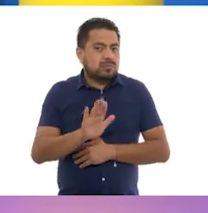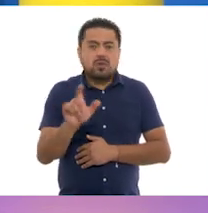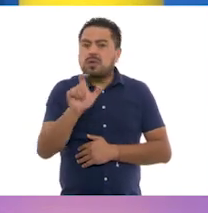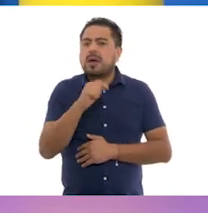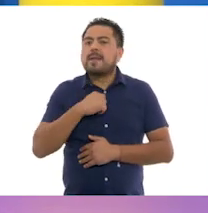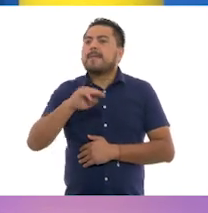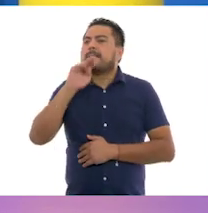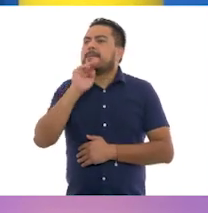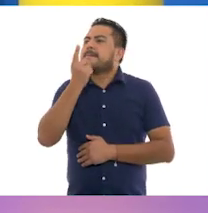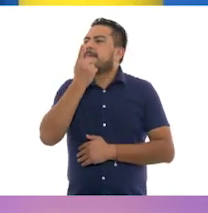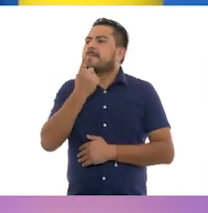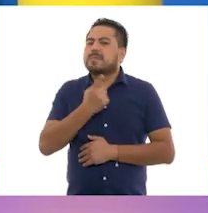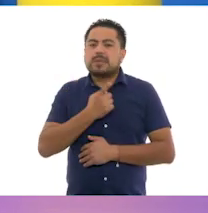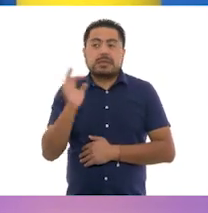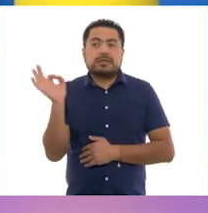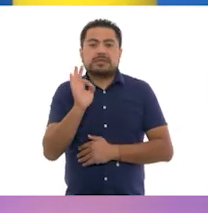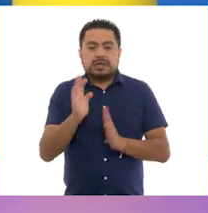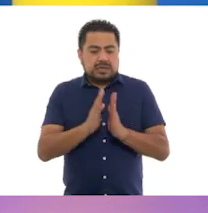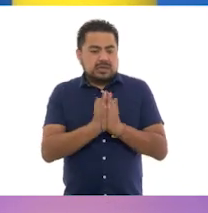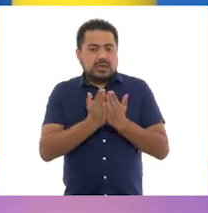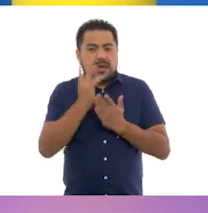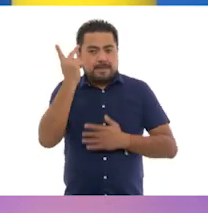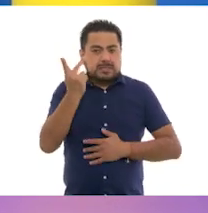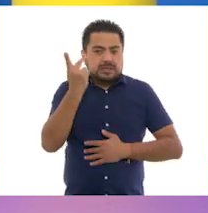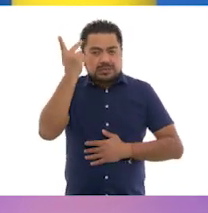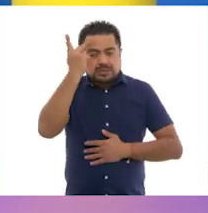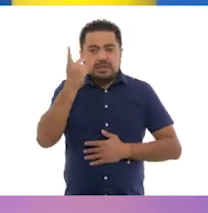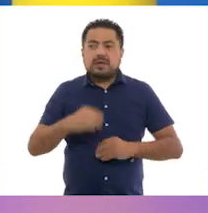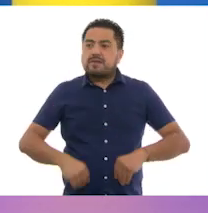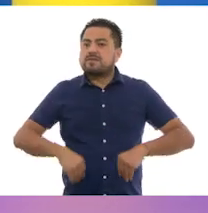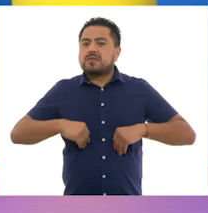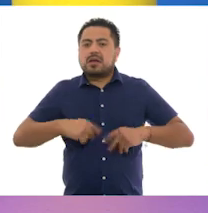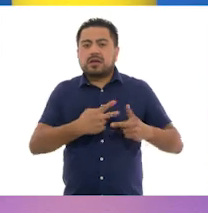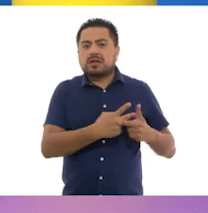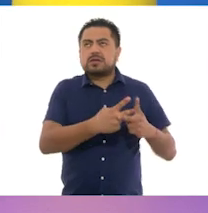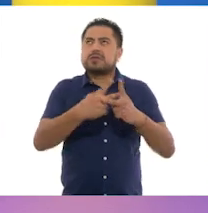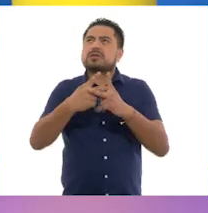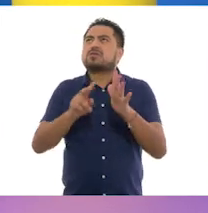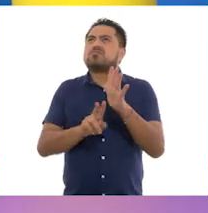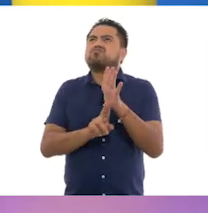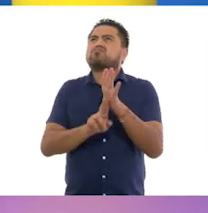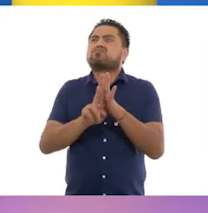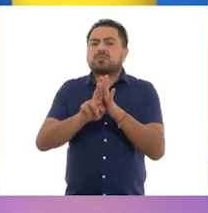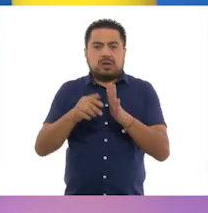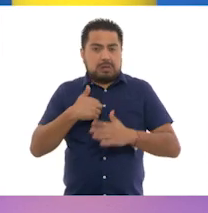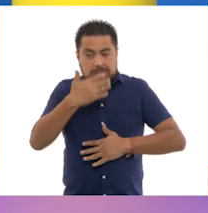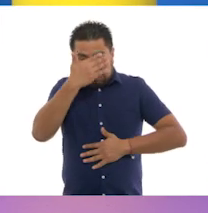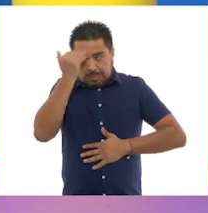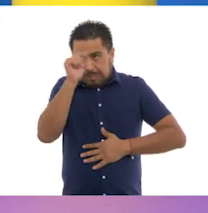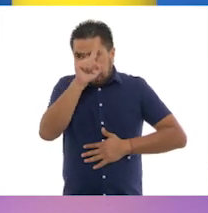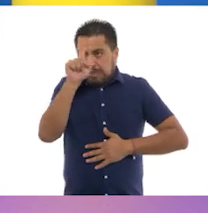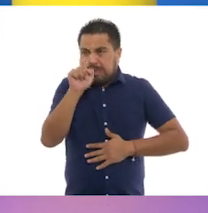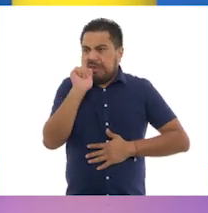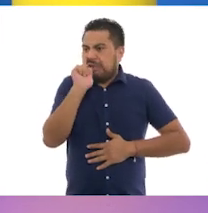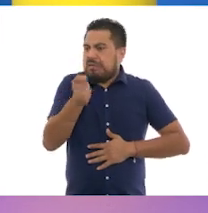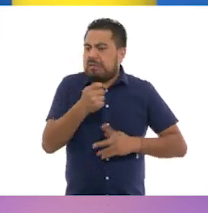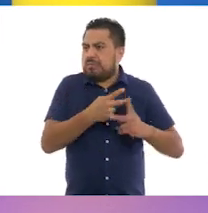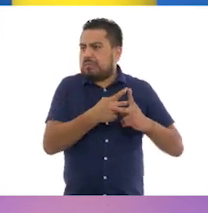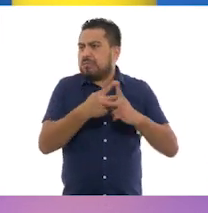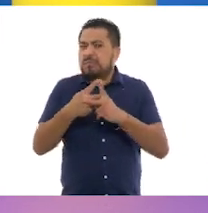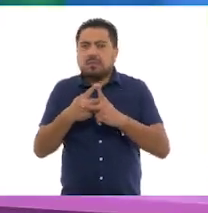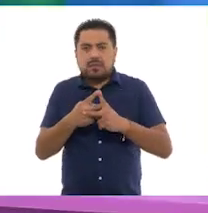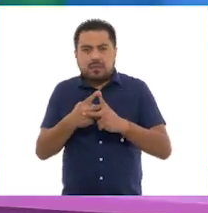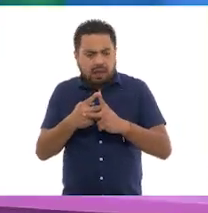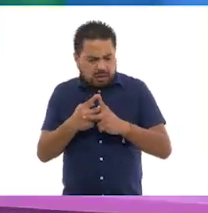mi mamá me dijo que según el libro el principito vivía en un asteroide, yo no sabía que era un asteroide. ¿Ah,